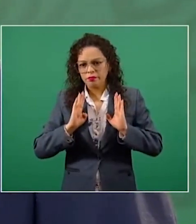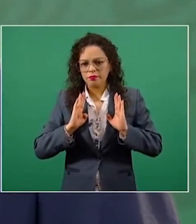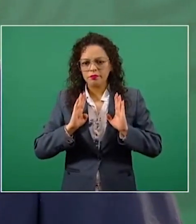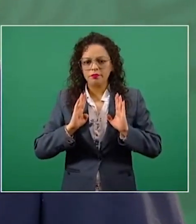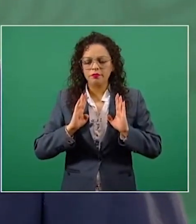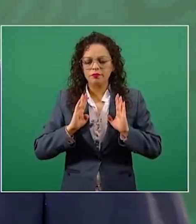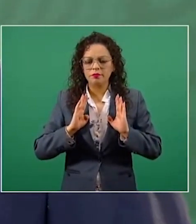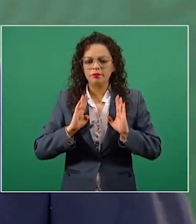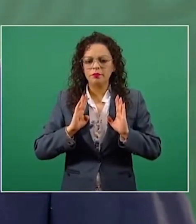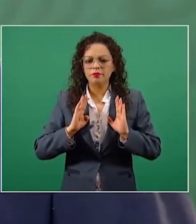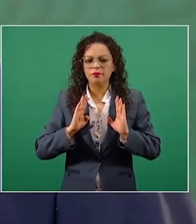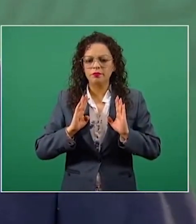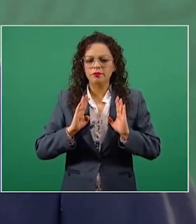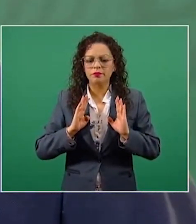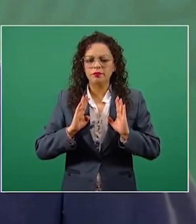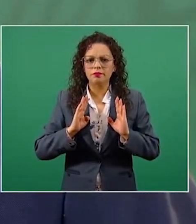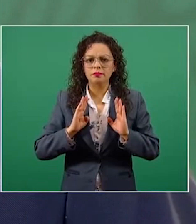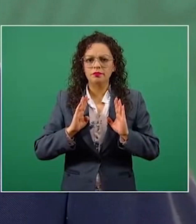de